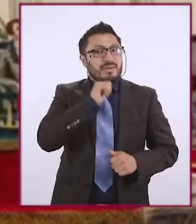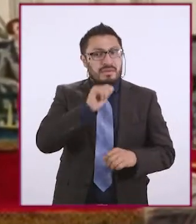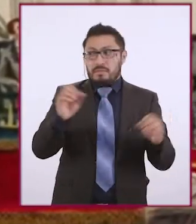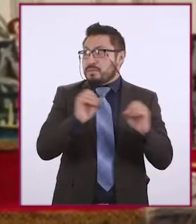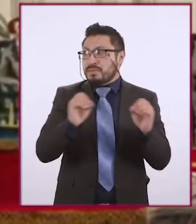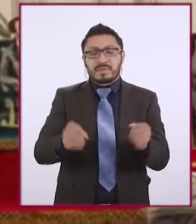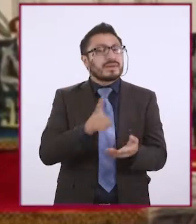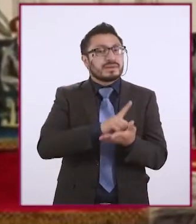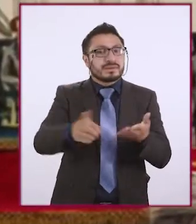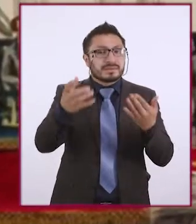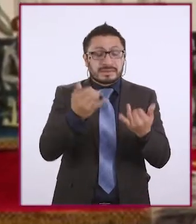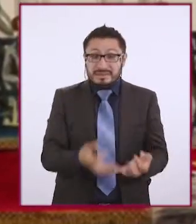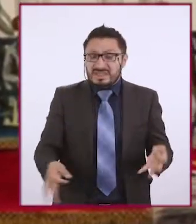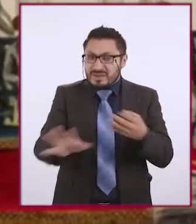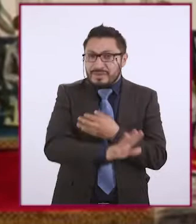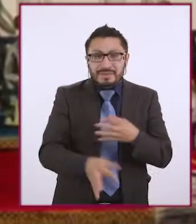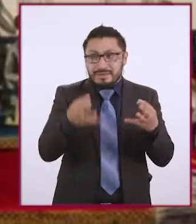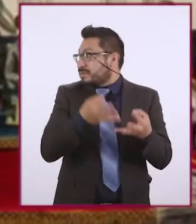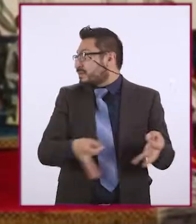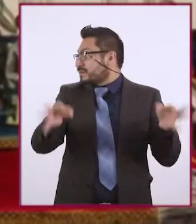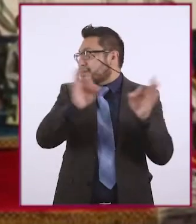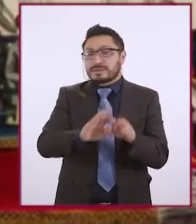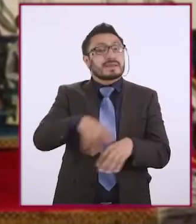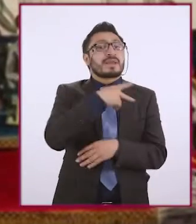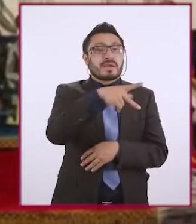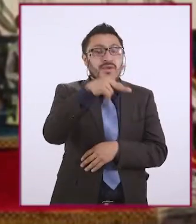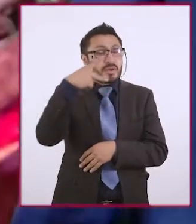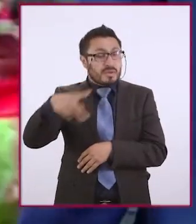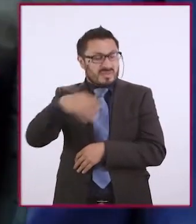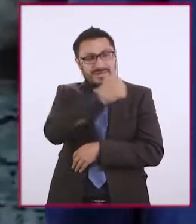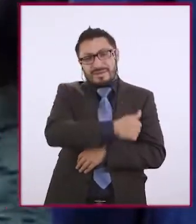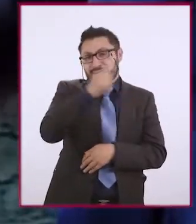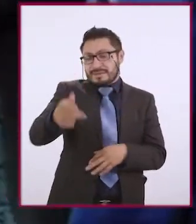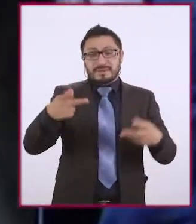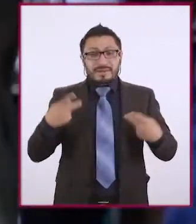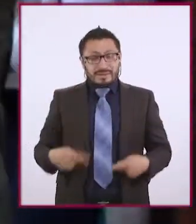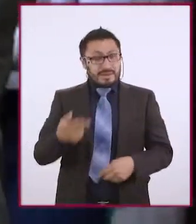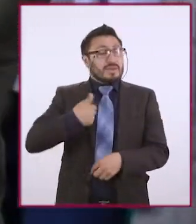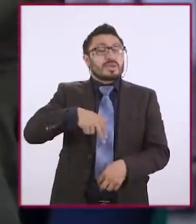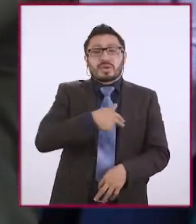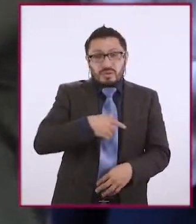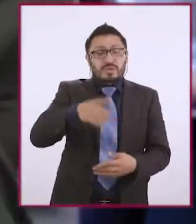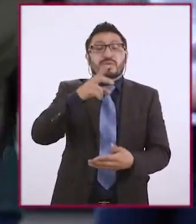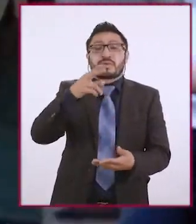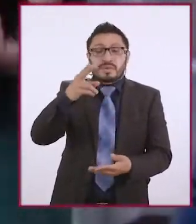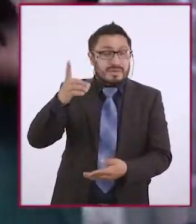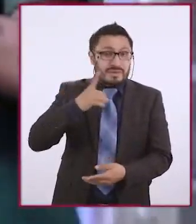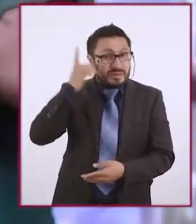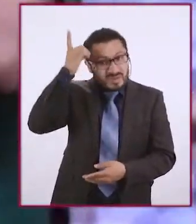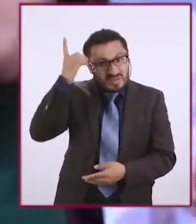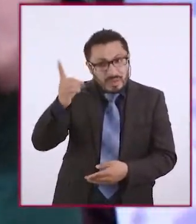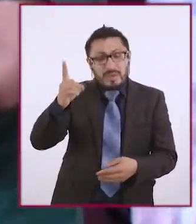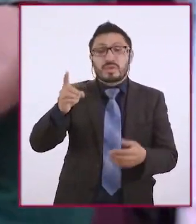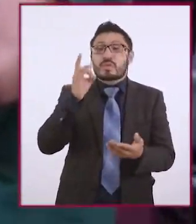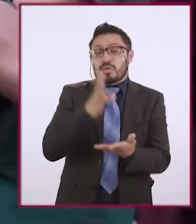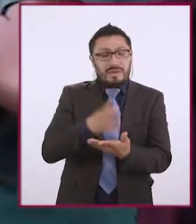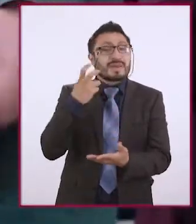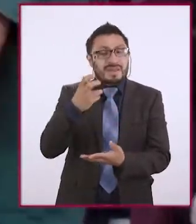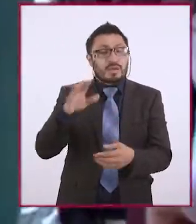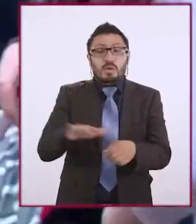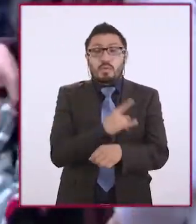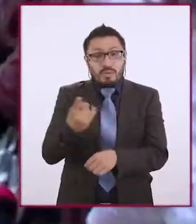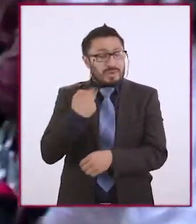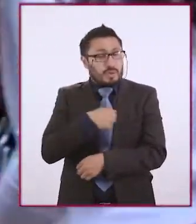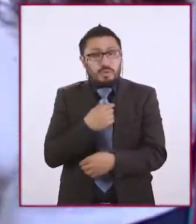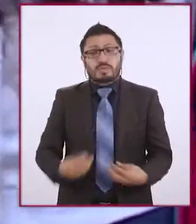derechos fundamentales son propios de cada persona y nos pertenecen por el solo hecho de existir. Nuestros